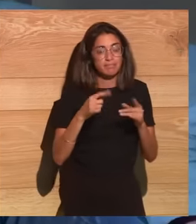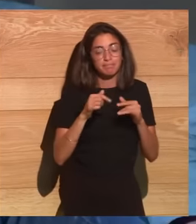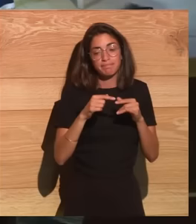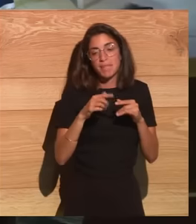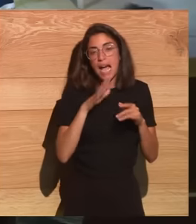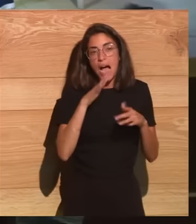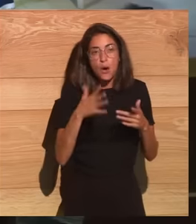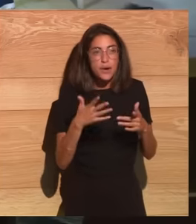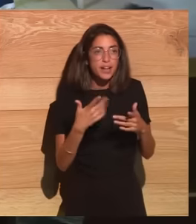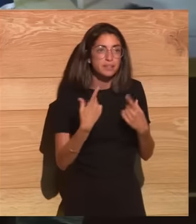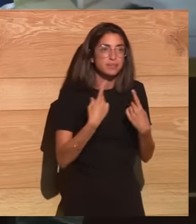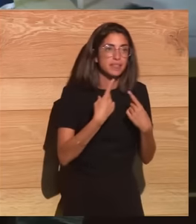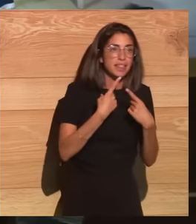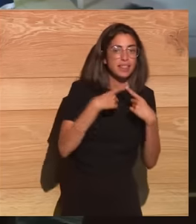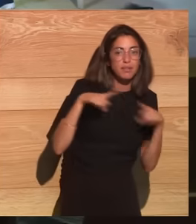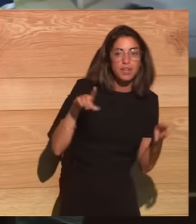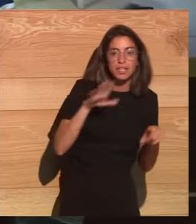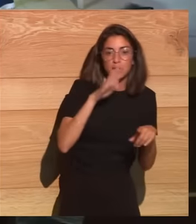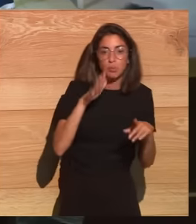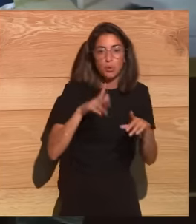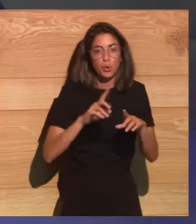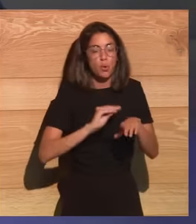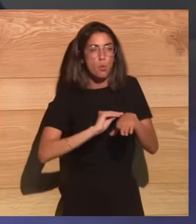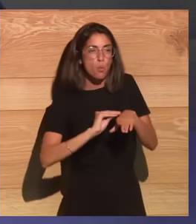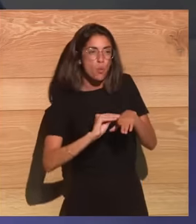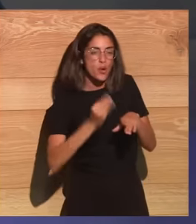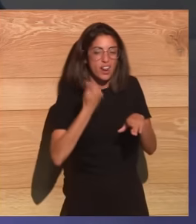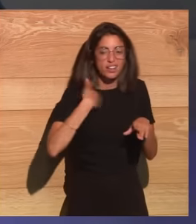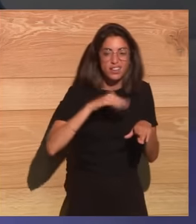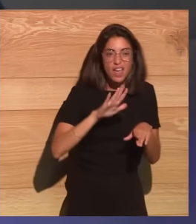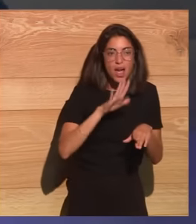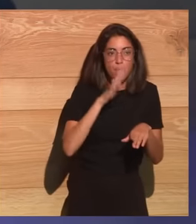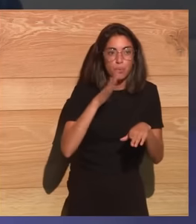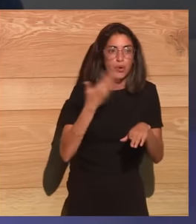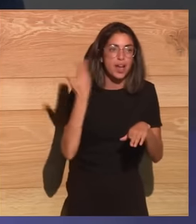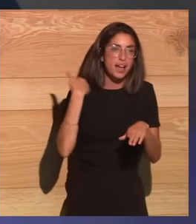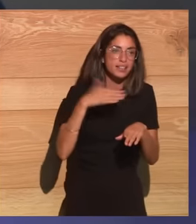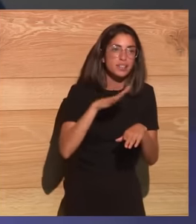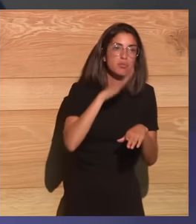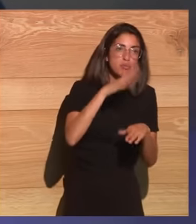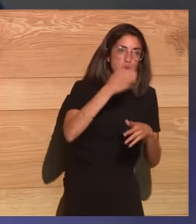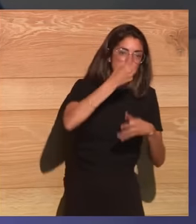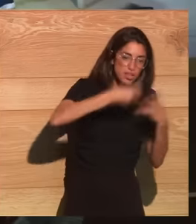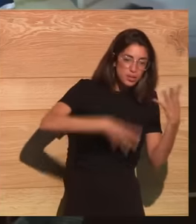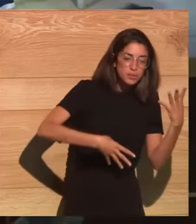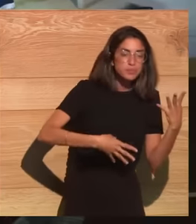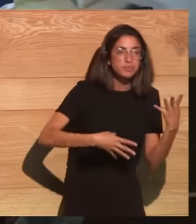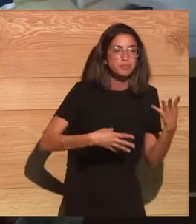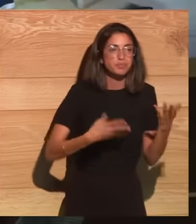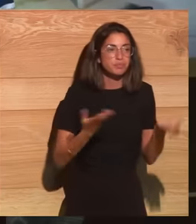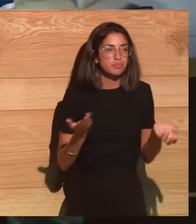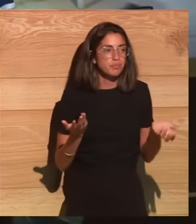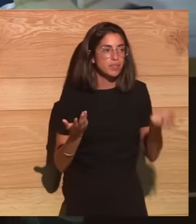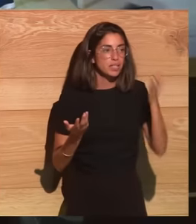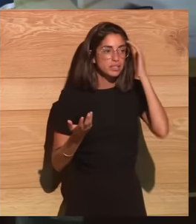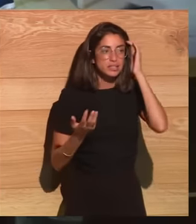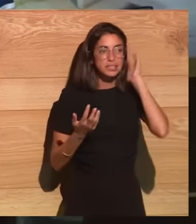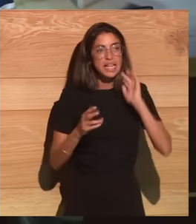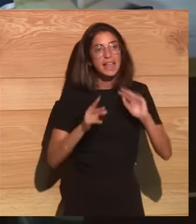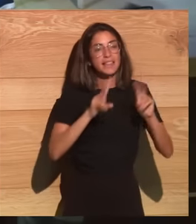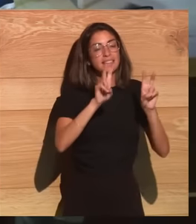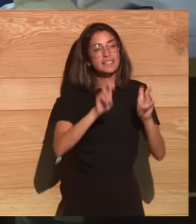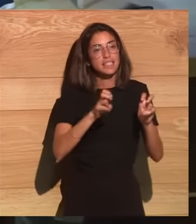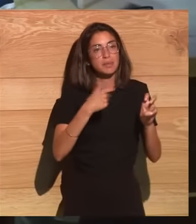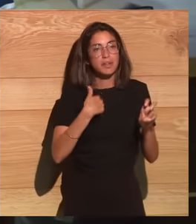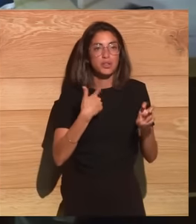mucho quién era, sí, el malo, quién era el bueno, por qué pasó, pues a lo mejor tenía sus motivos. Sí, pues a la lo mejor... mirada se edulcora mucho, sí, verdad. Entonces, sí. No es una cuestión de que yo me haya puesto